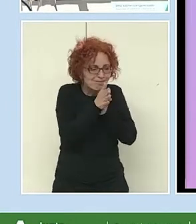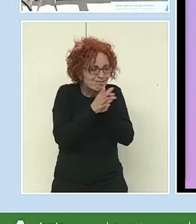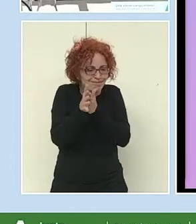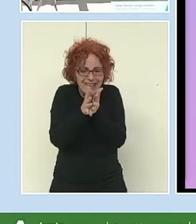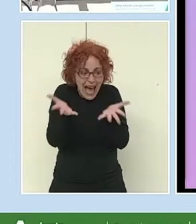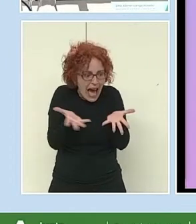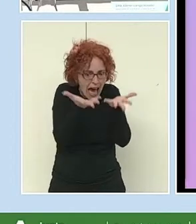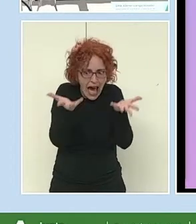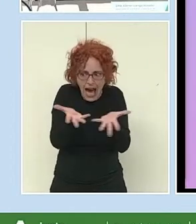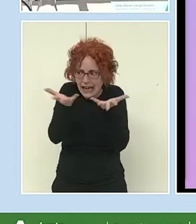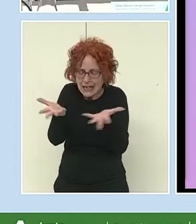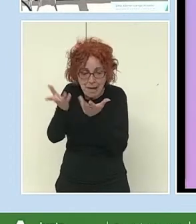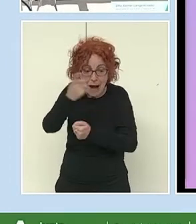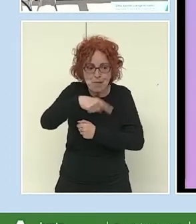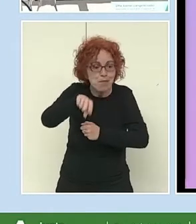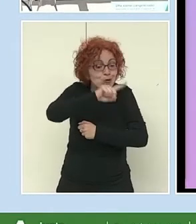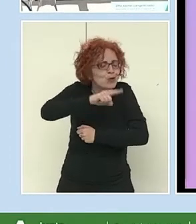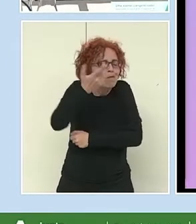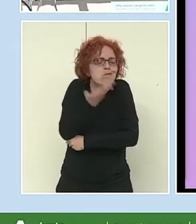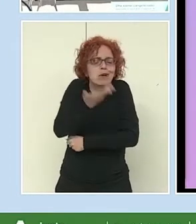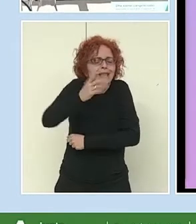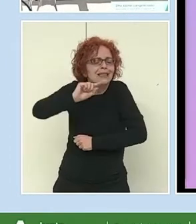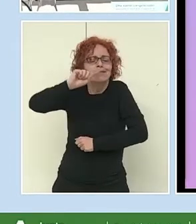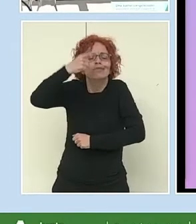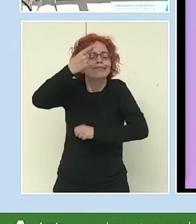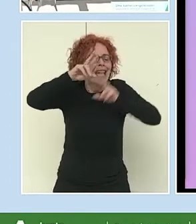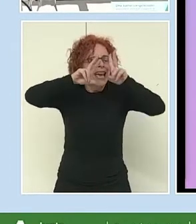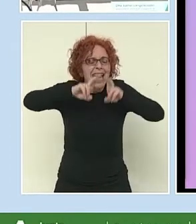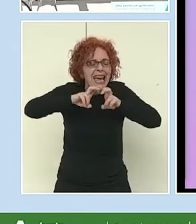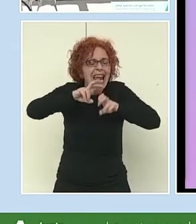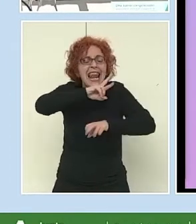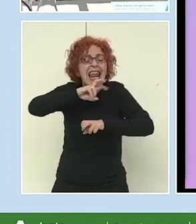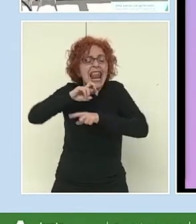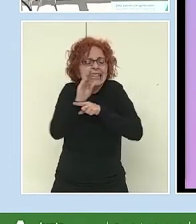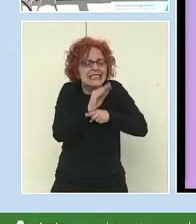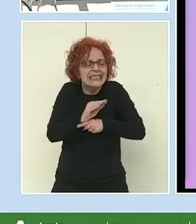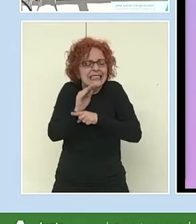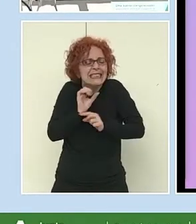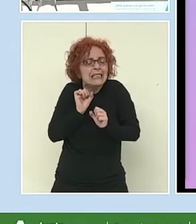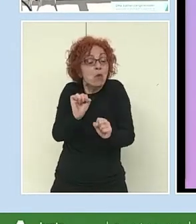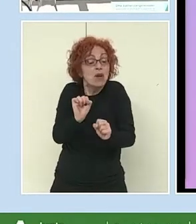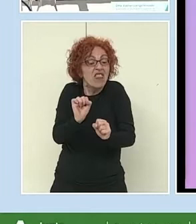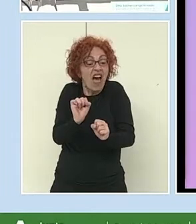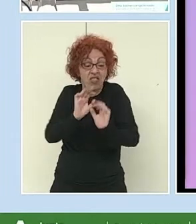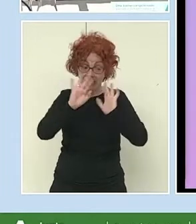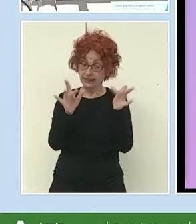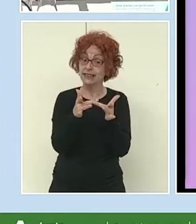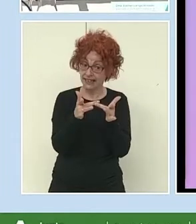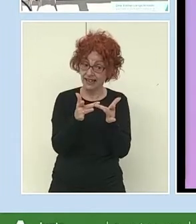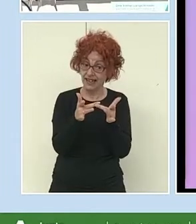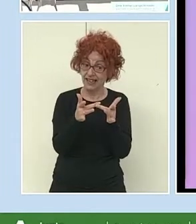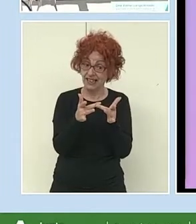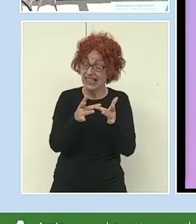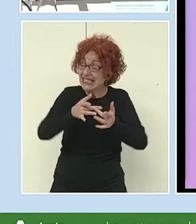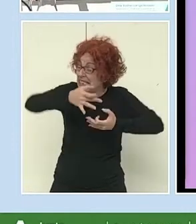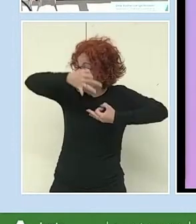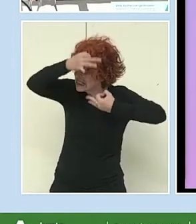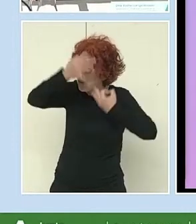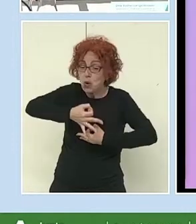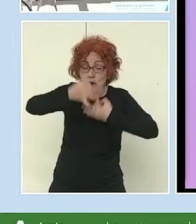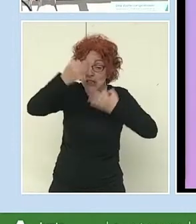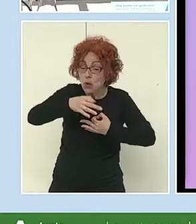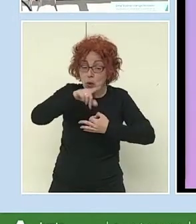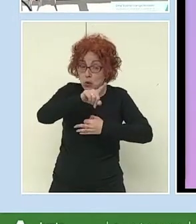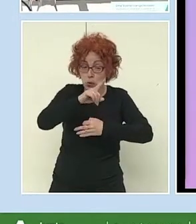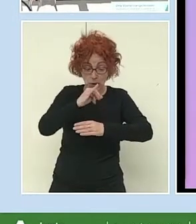la ciberseguridad. Puesto que me atrevería a afirmar que no les va a faltar el trabajo, pero ya no solo es por esto,